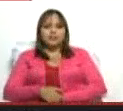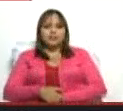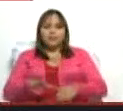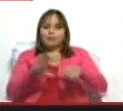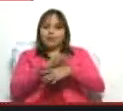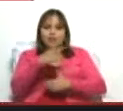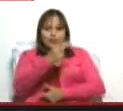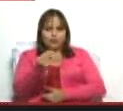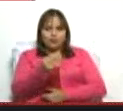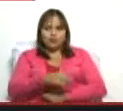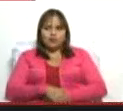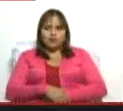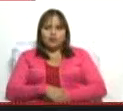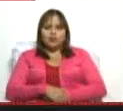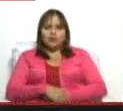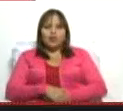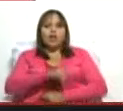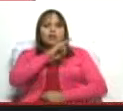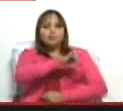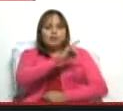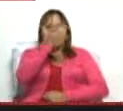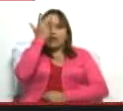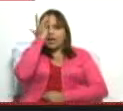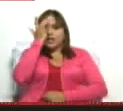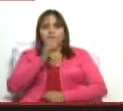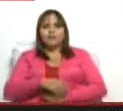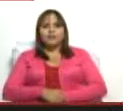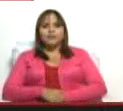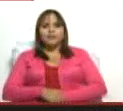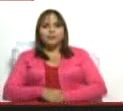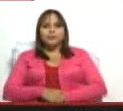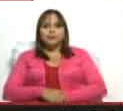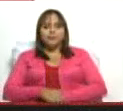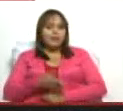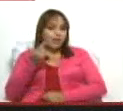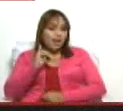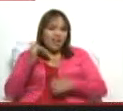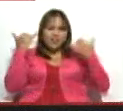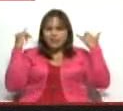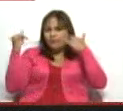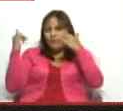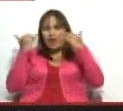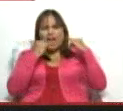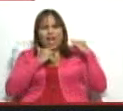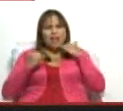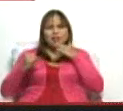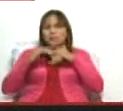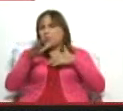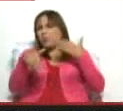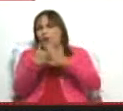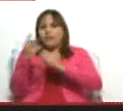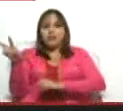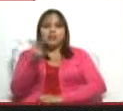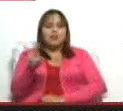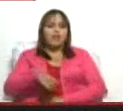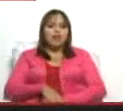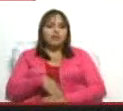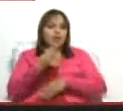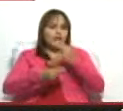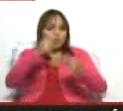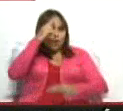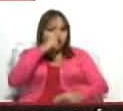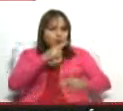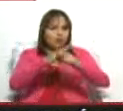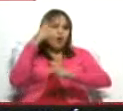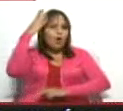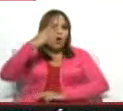Lunes de carnaval. Y bueno, hubo conciertos por toda Venezuela, en honor a los jóvenes y los